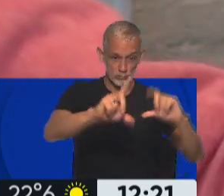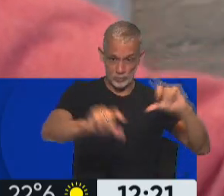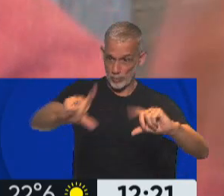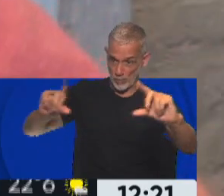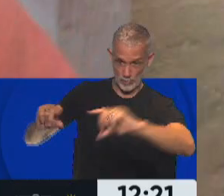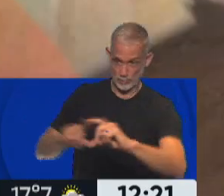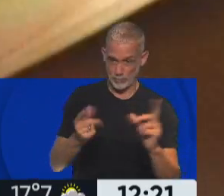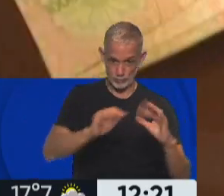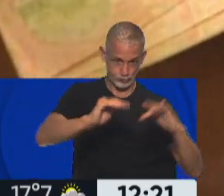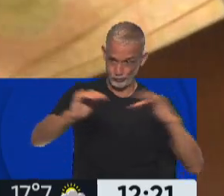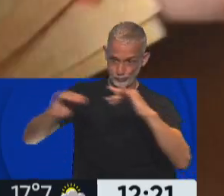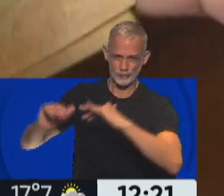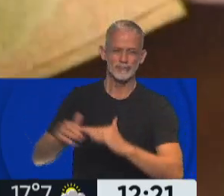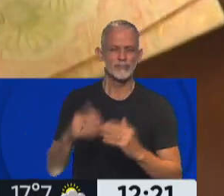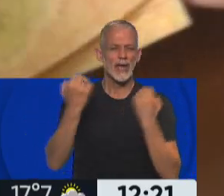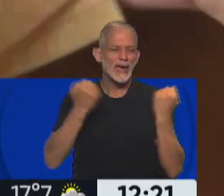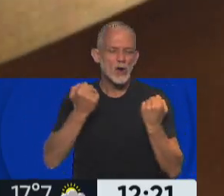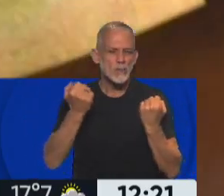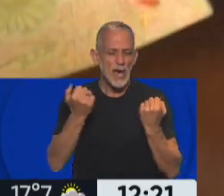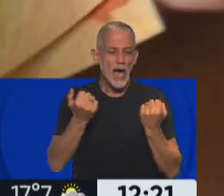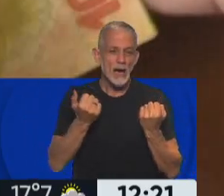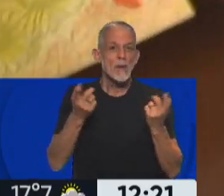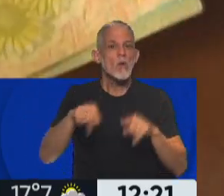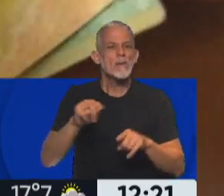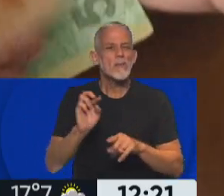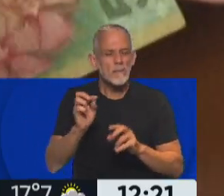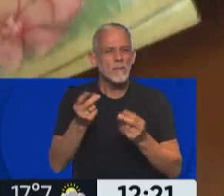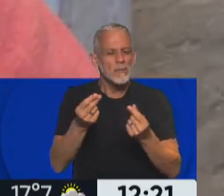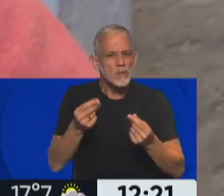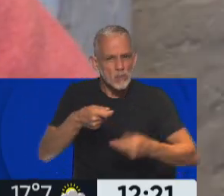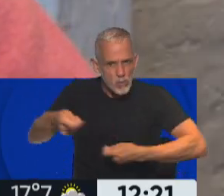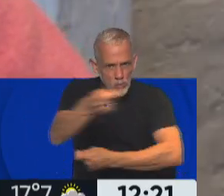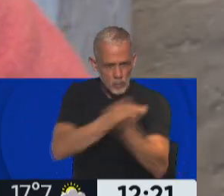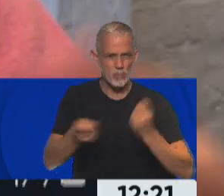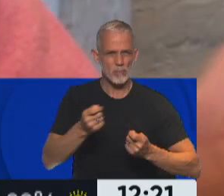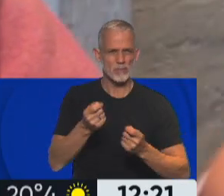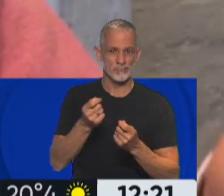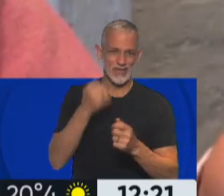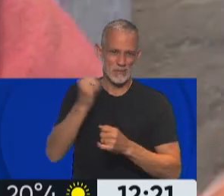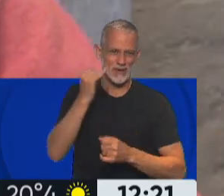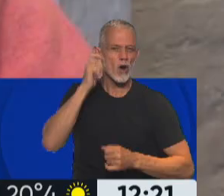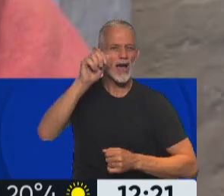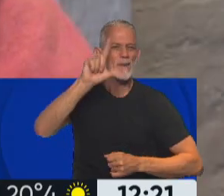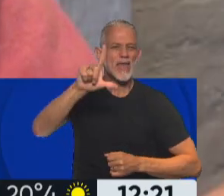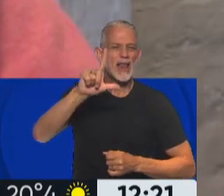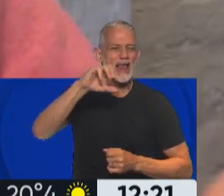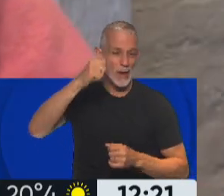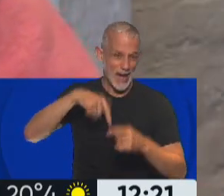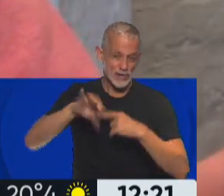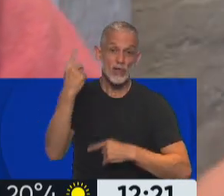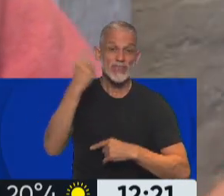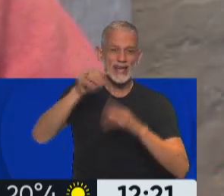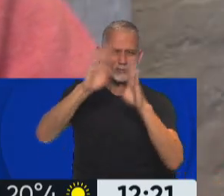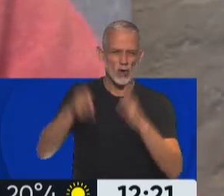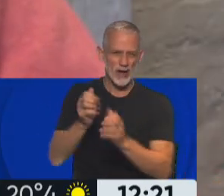es el nivel de precios. La economía se está remonetizando hace varios meses, explicó el economista Gabriel Camaño, director de la